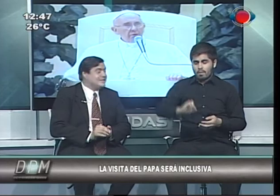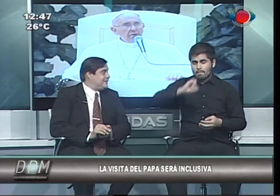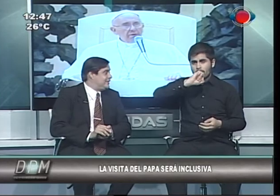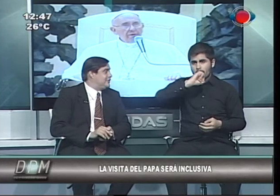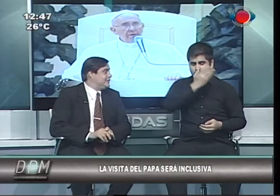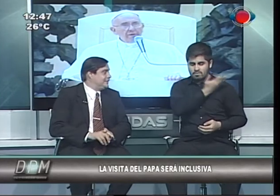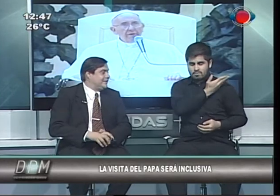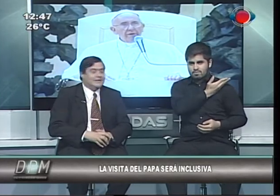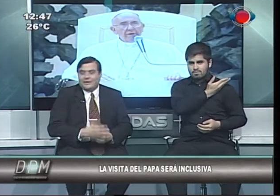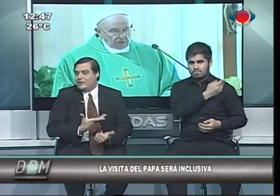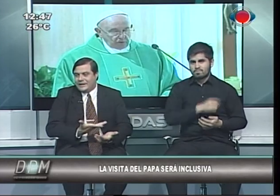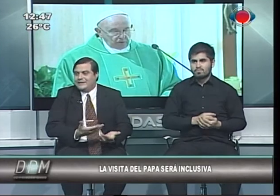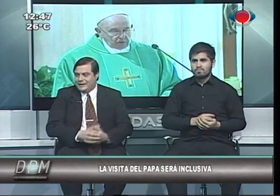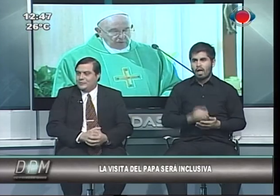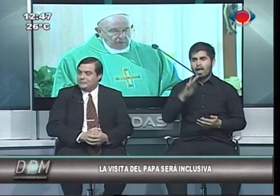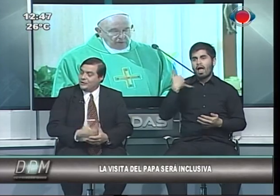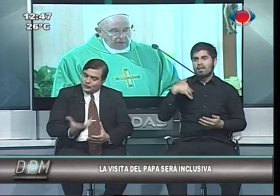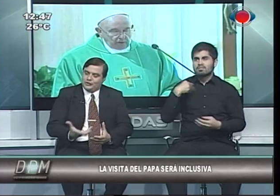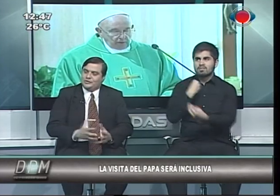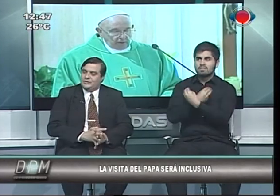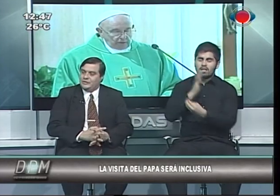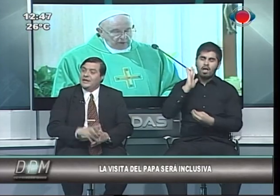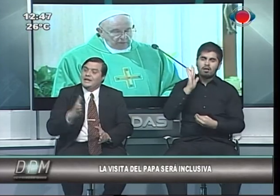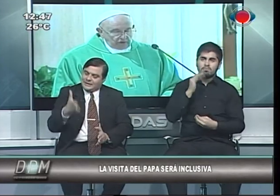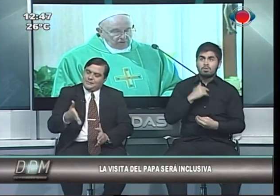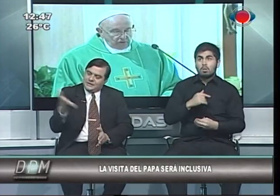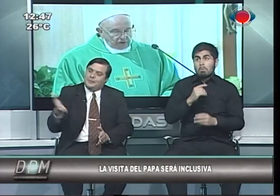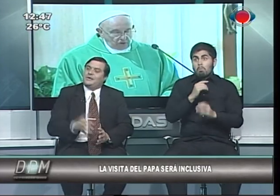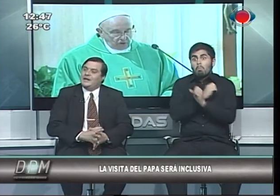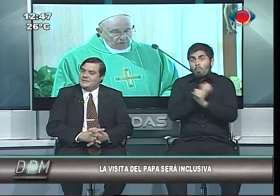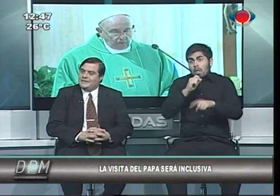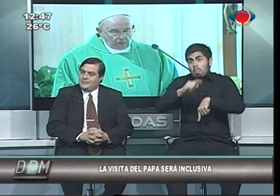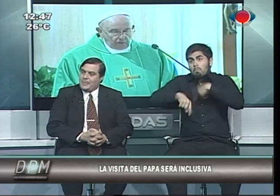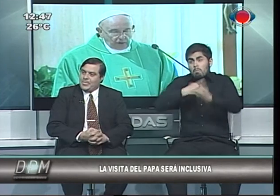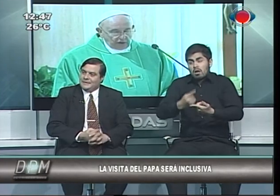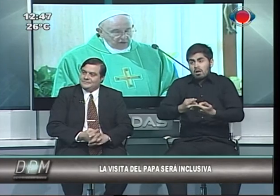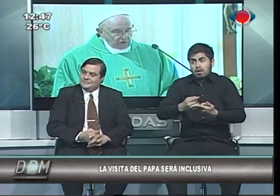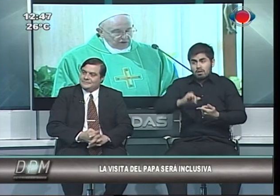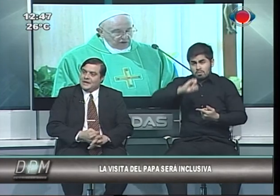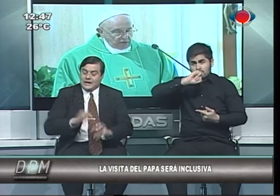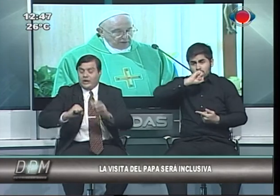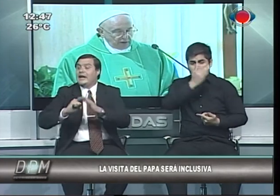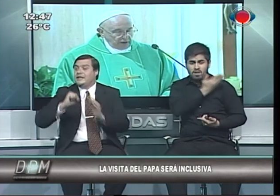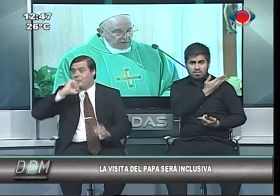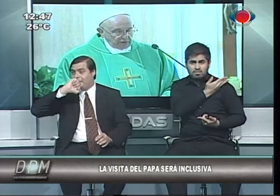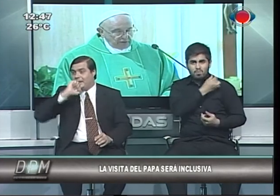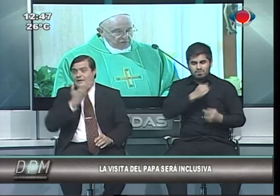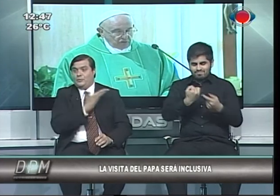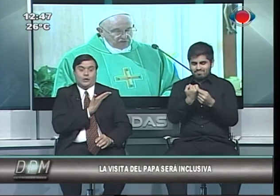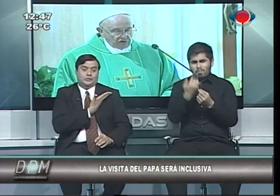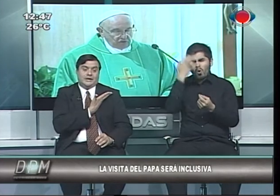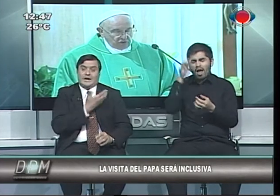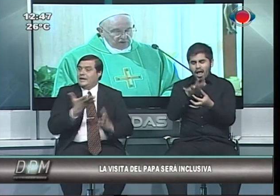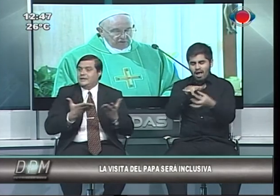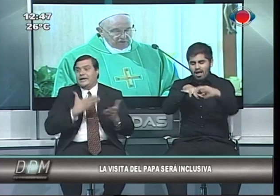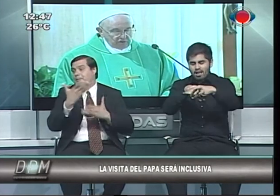Papa Francisco es un argentinismo. Pero nosotros, yo creo que también, claro, después de la visita, al Papa se le besa el anillo. Claro, es el anillo papal y un